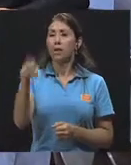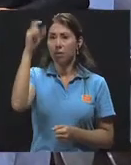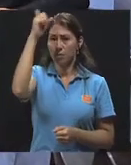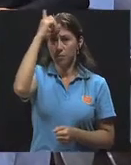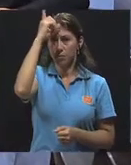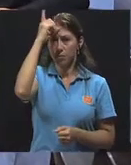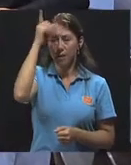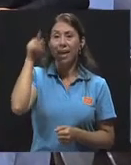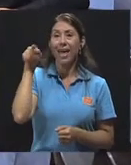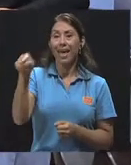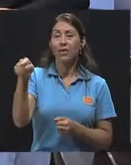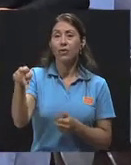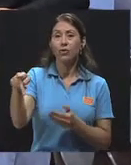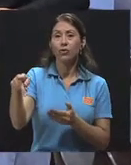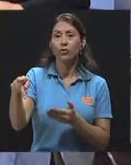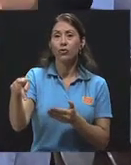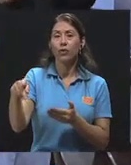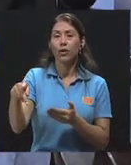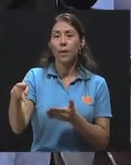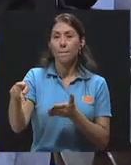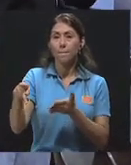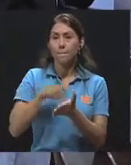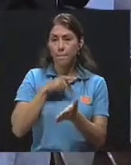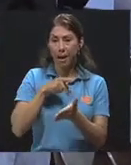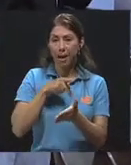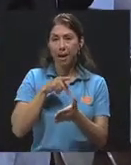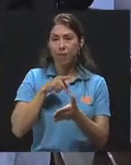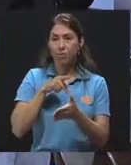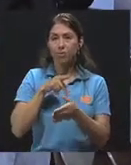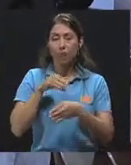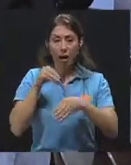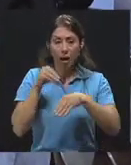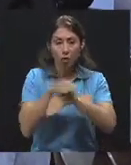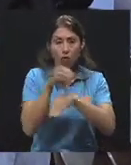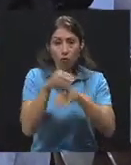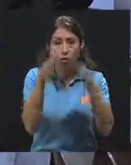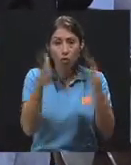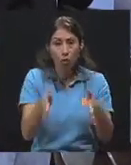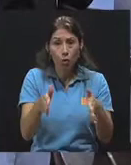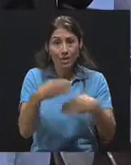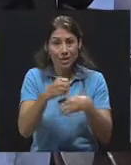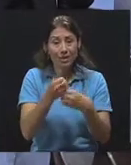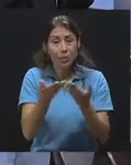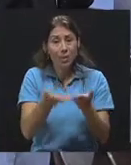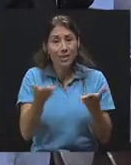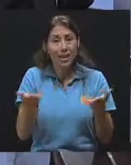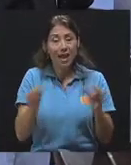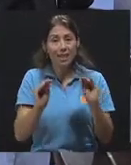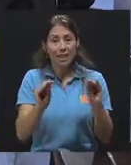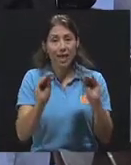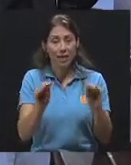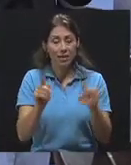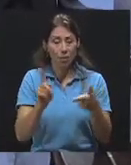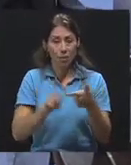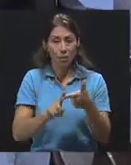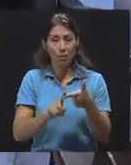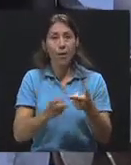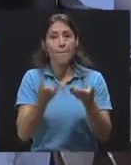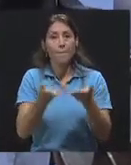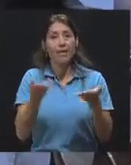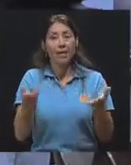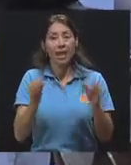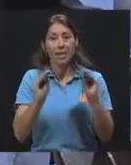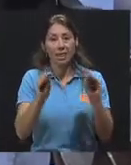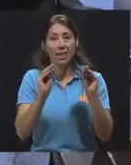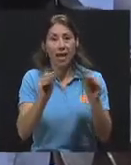los consultores que trabajaron en los contenidos del material didáctico, la validación del material didáctico con